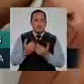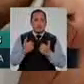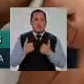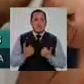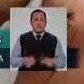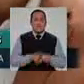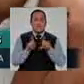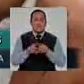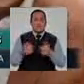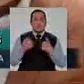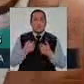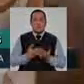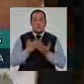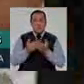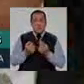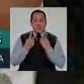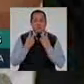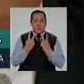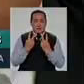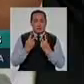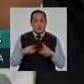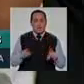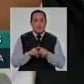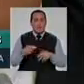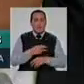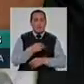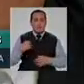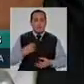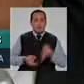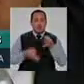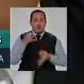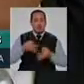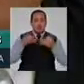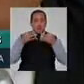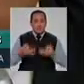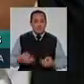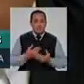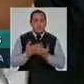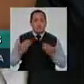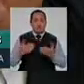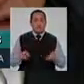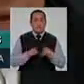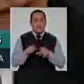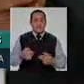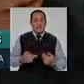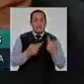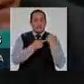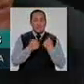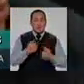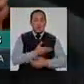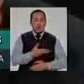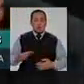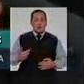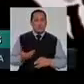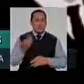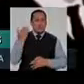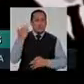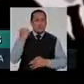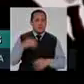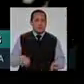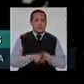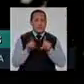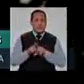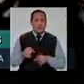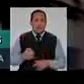sea, tienen que tener la información. El ministro de Justicia confirmó este hecho y responsabilizó al gobierno anterior.